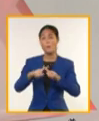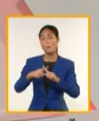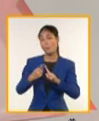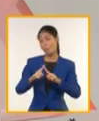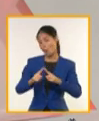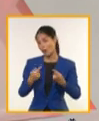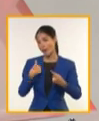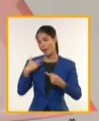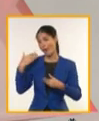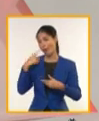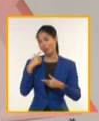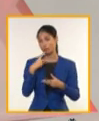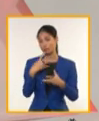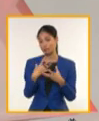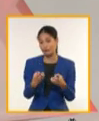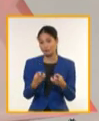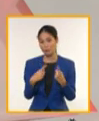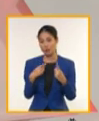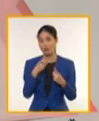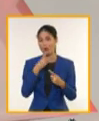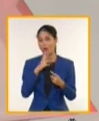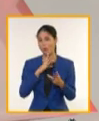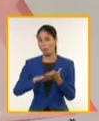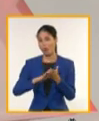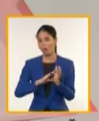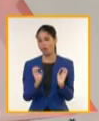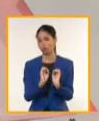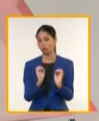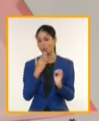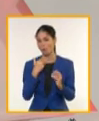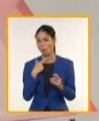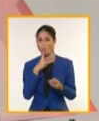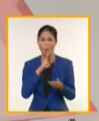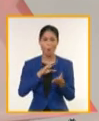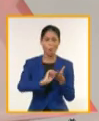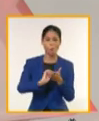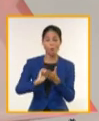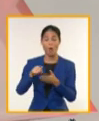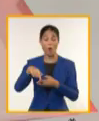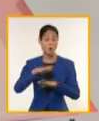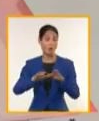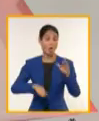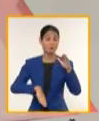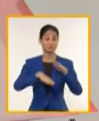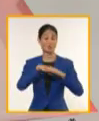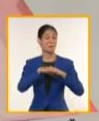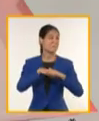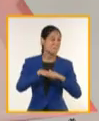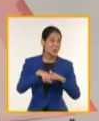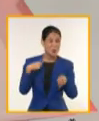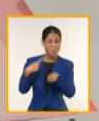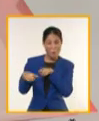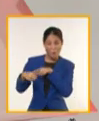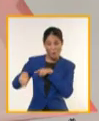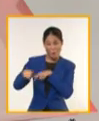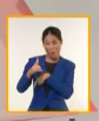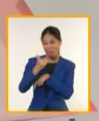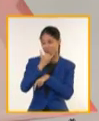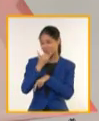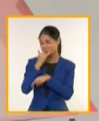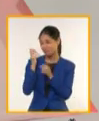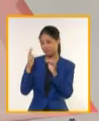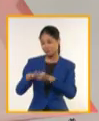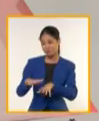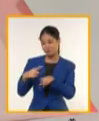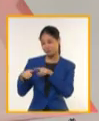decía ahí, o sufre una sequía bastante fuerte. Bueno, ya conocida nuestra noticia del día, vamos entonces a